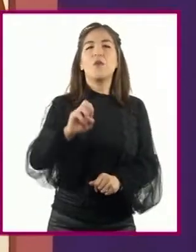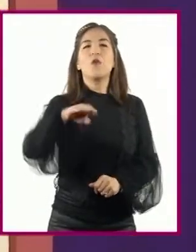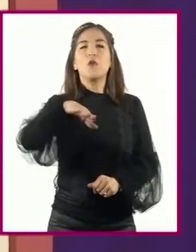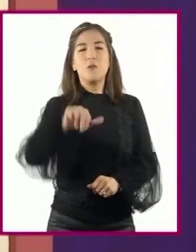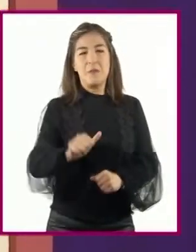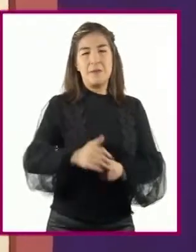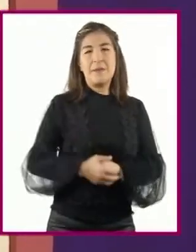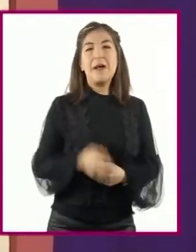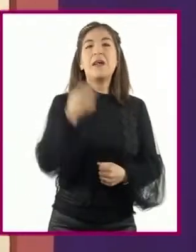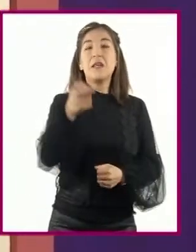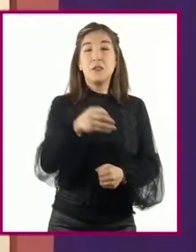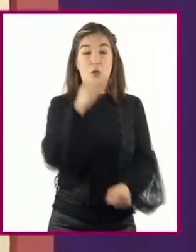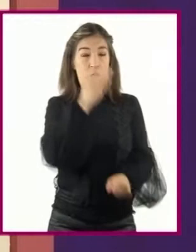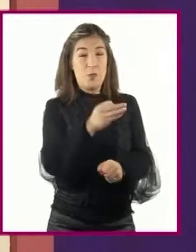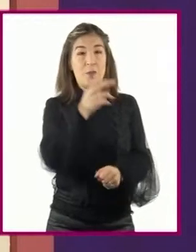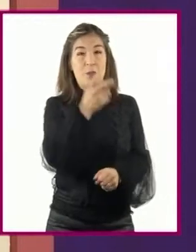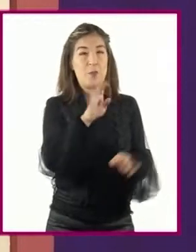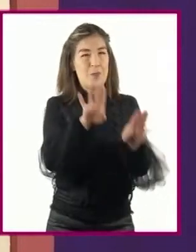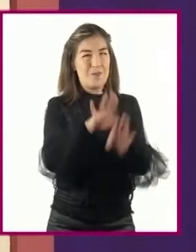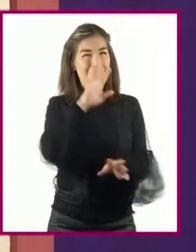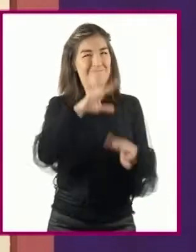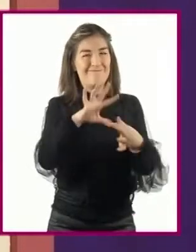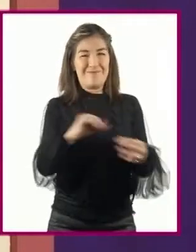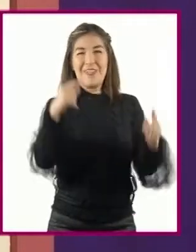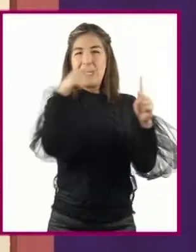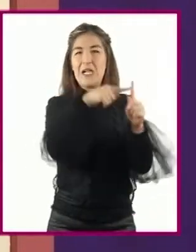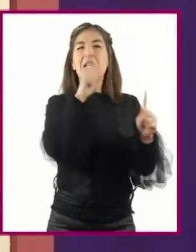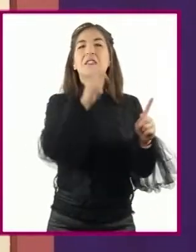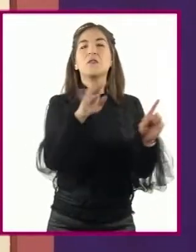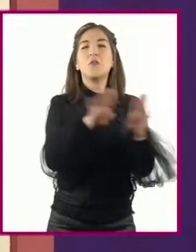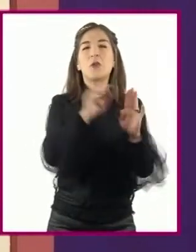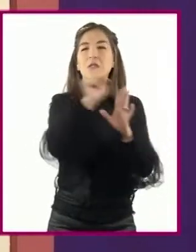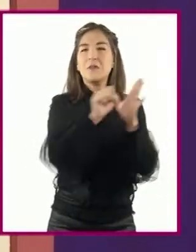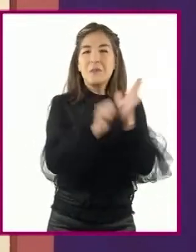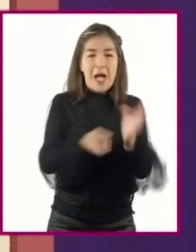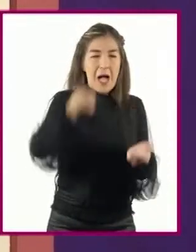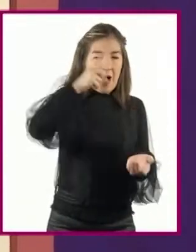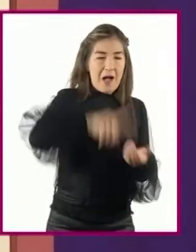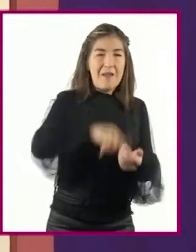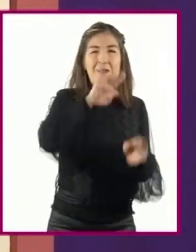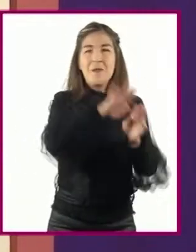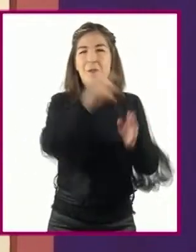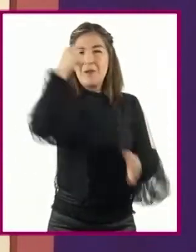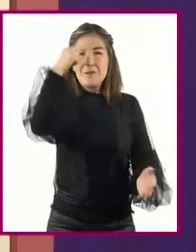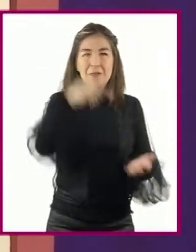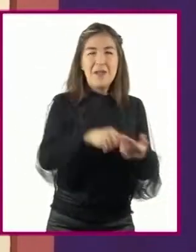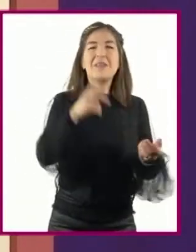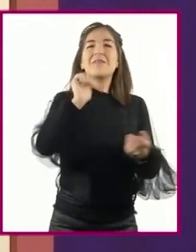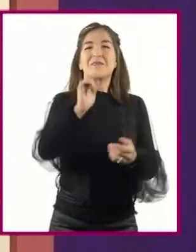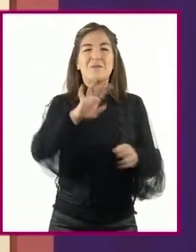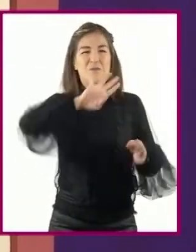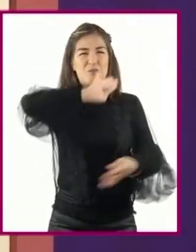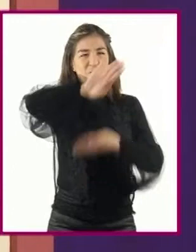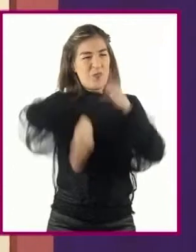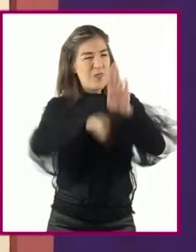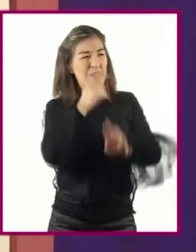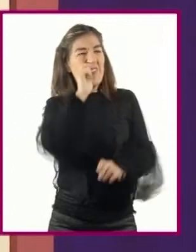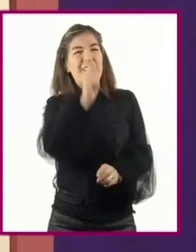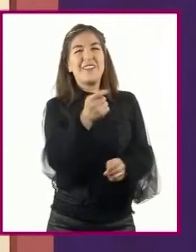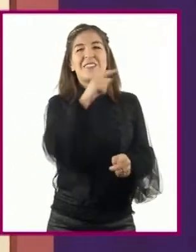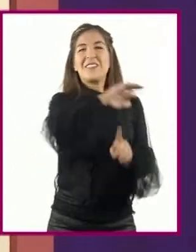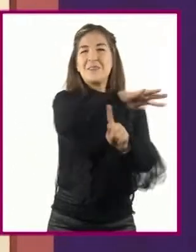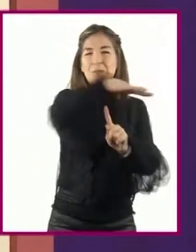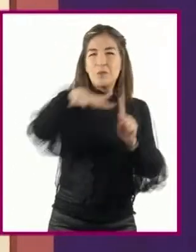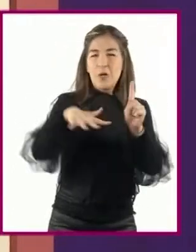que hasta ese momento el sistema de creencias y la visión del mundo eran idénticos.